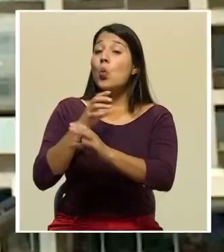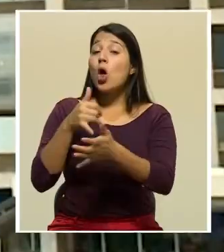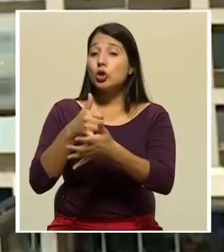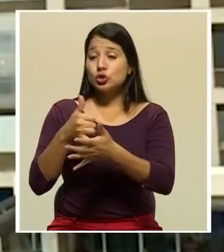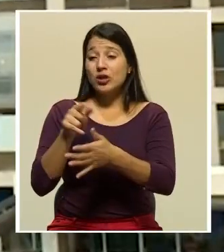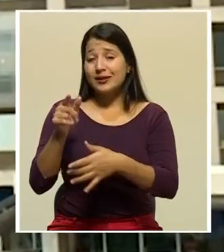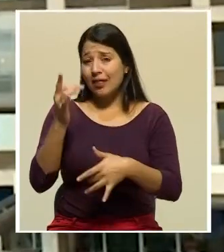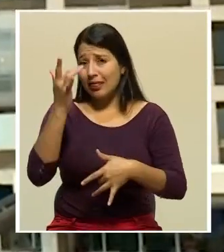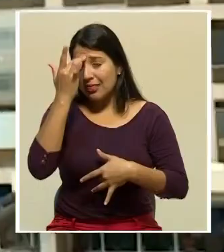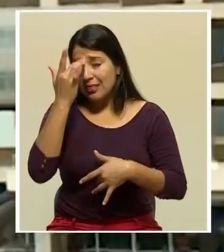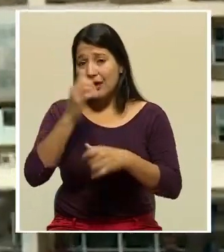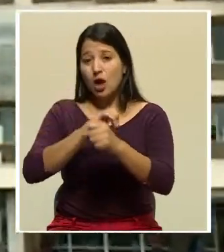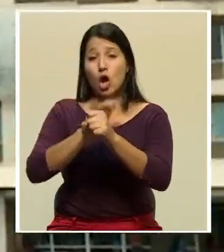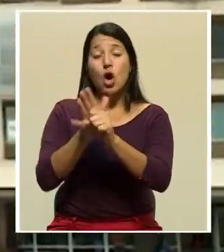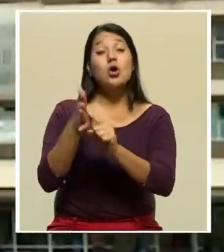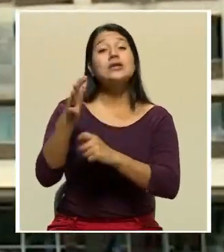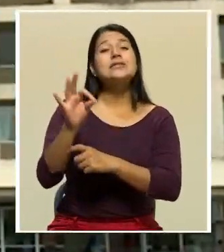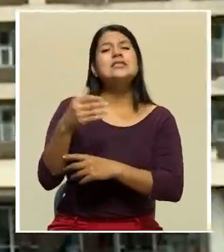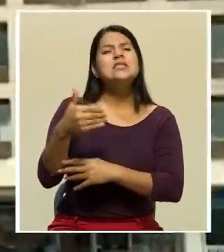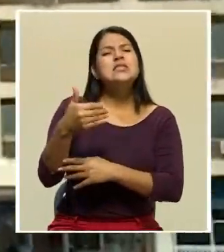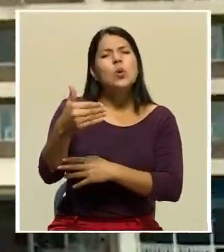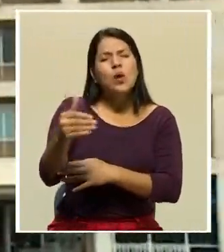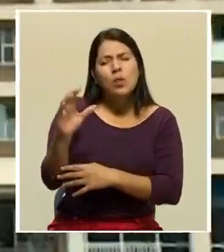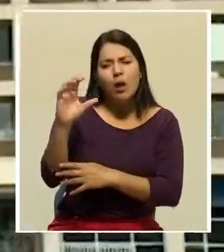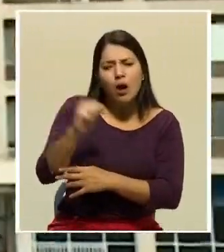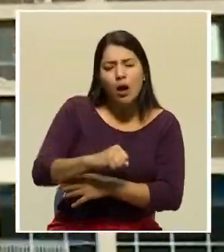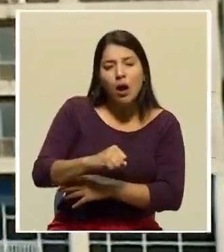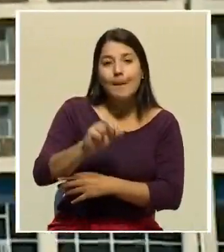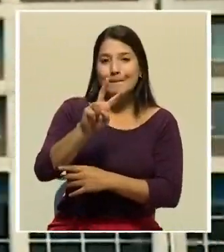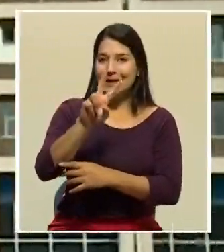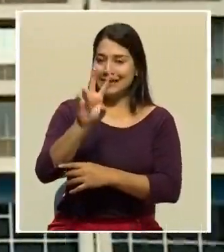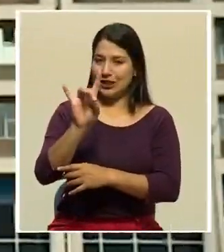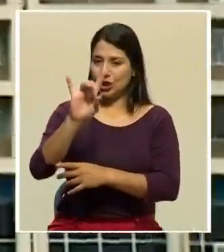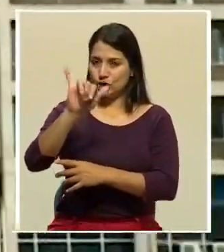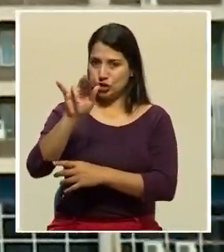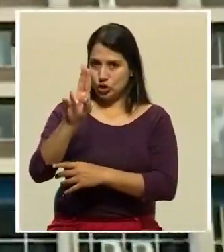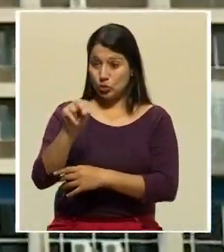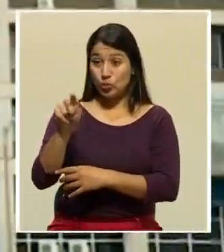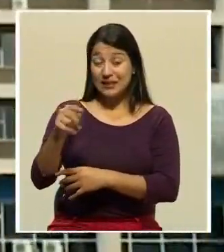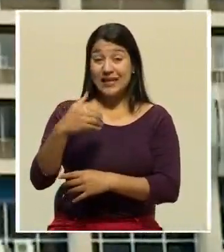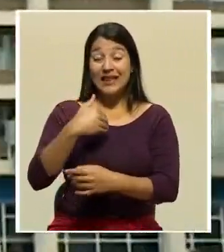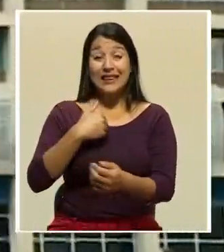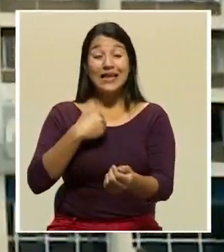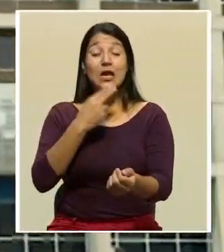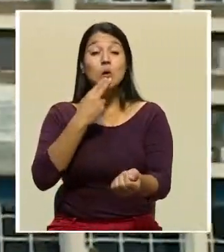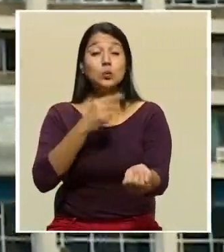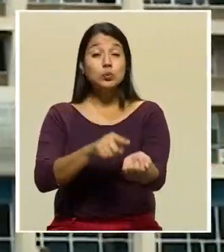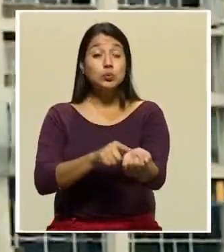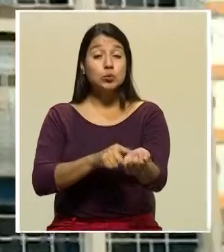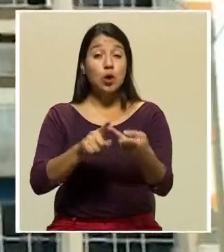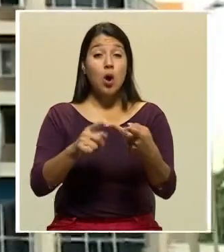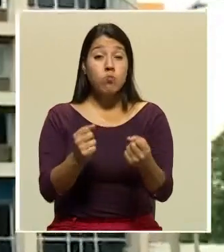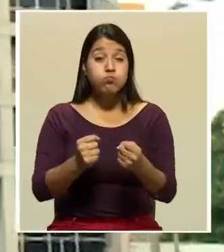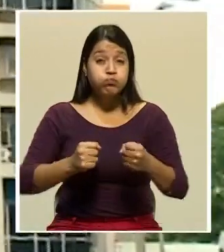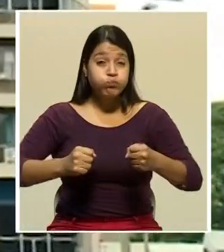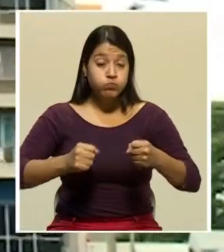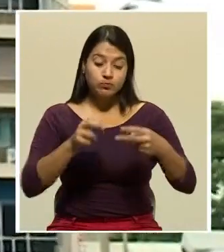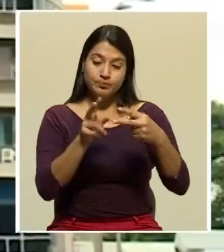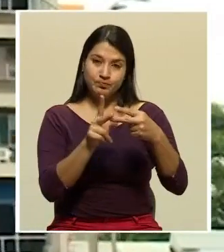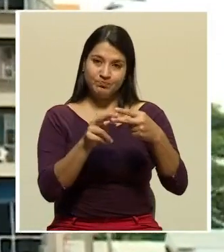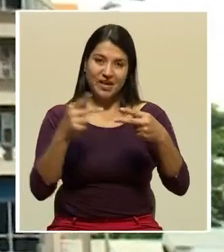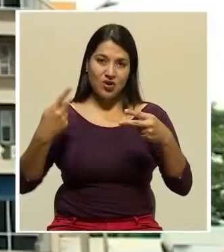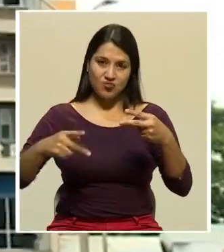con COVID-19 el 28 de junio. La fallecida padecía de diabetes y obesidad, ambos factores de riesgo ante